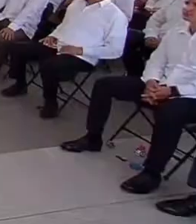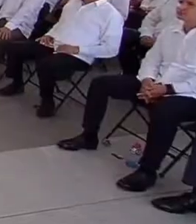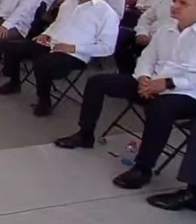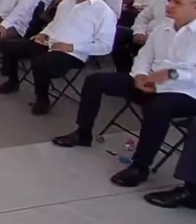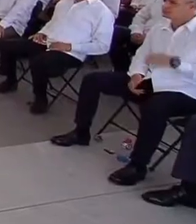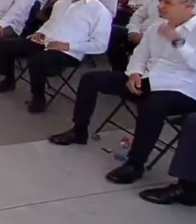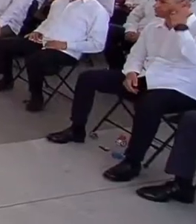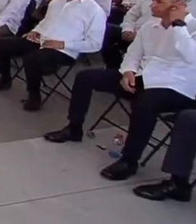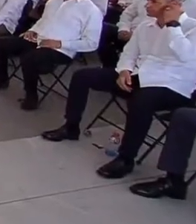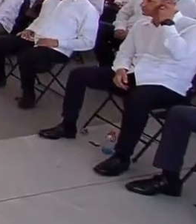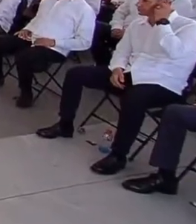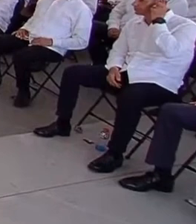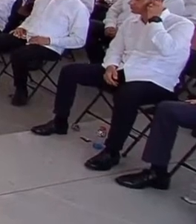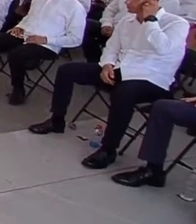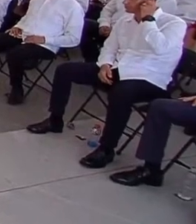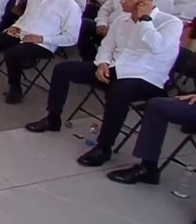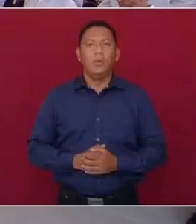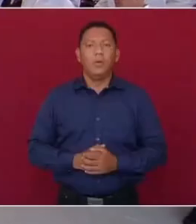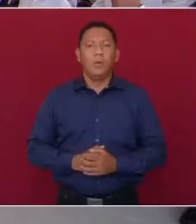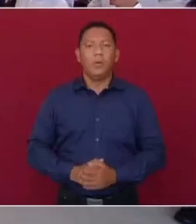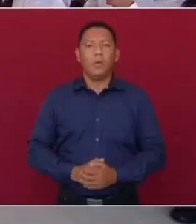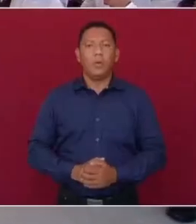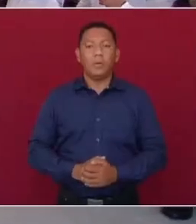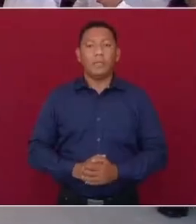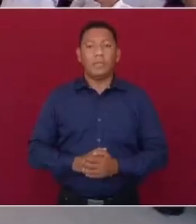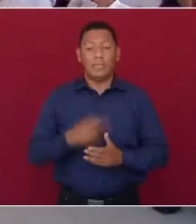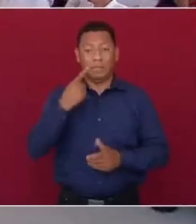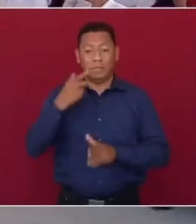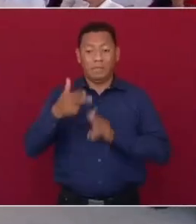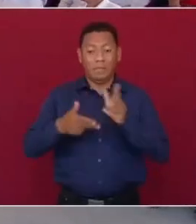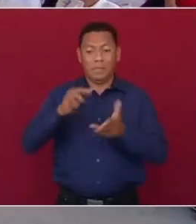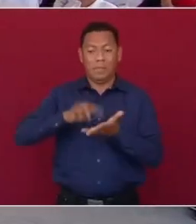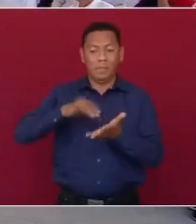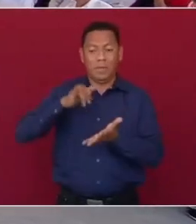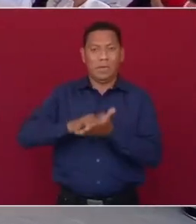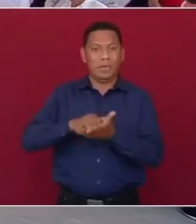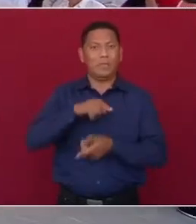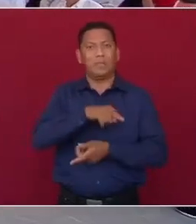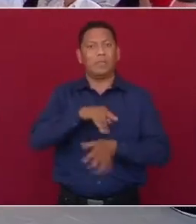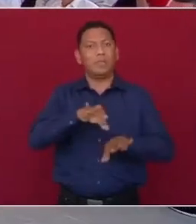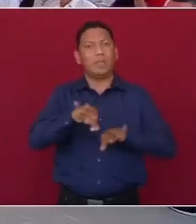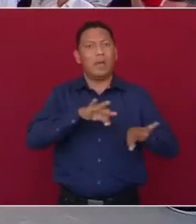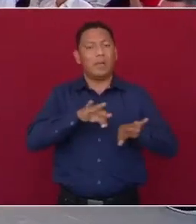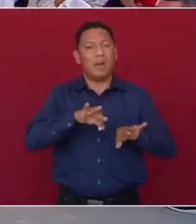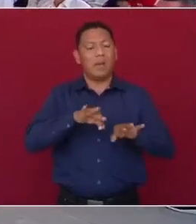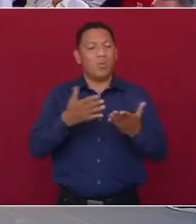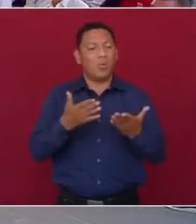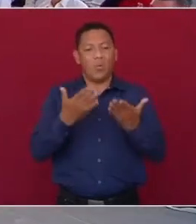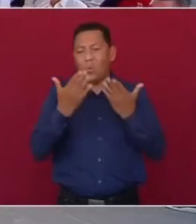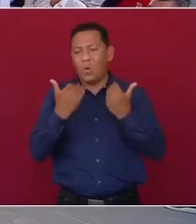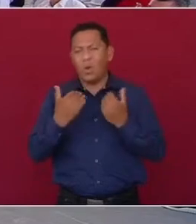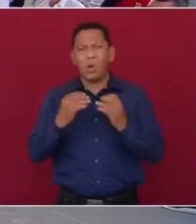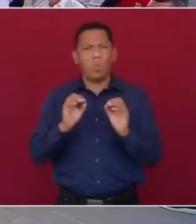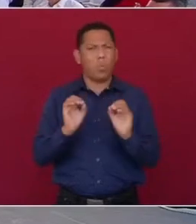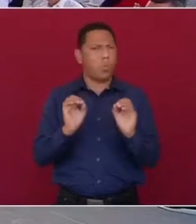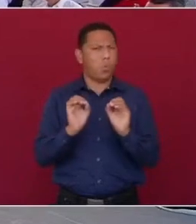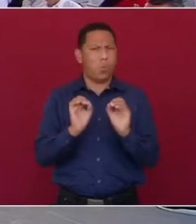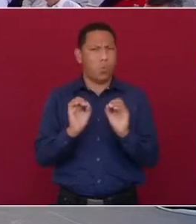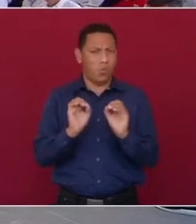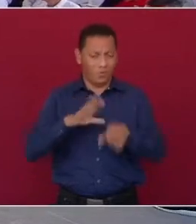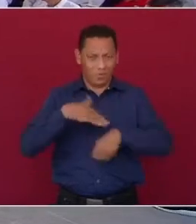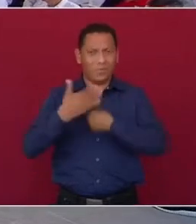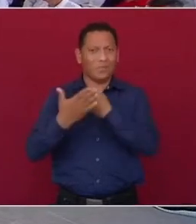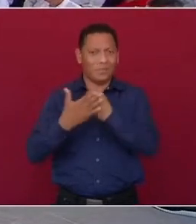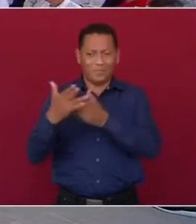de obra en el Tren Maya. Entonces, no se van a quedar sin trabajo los que